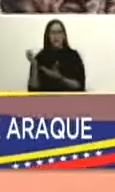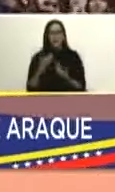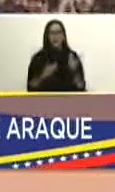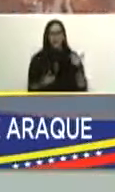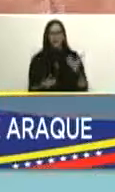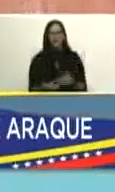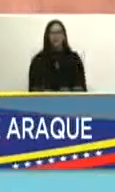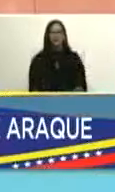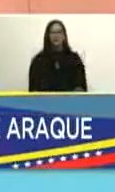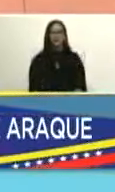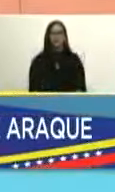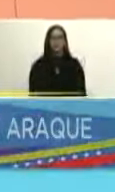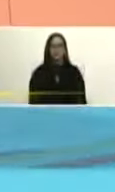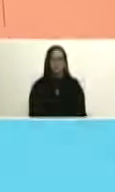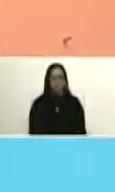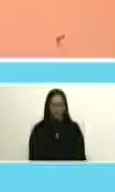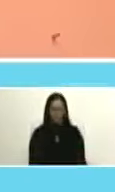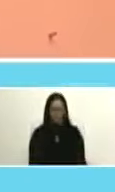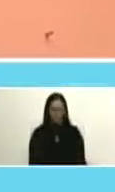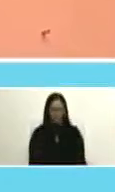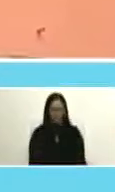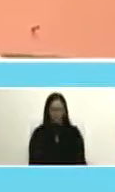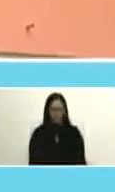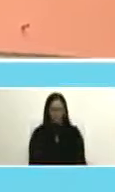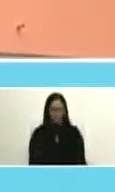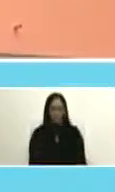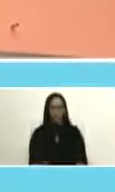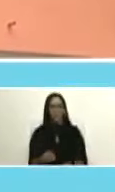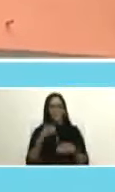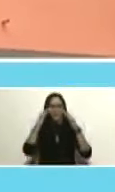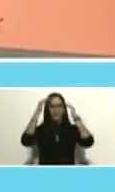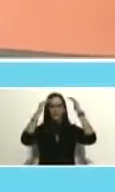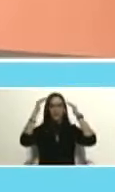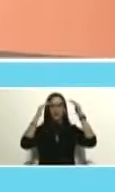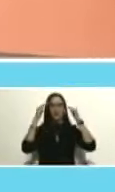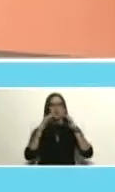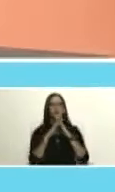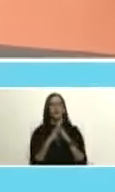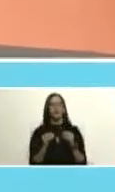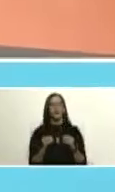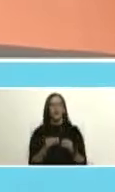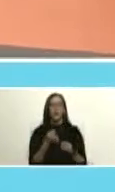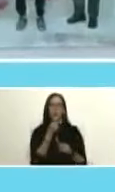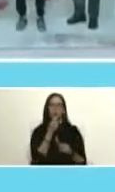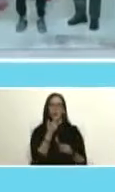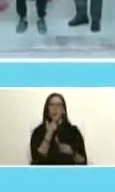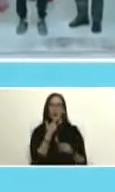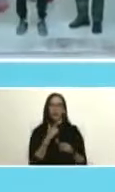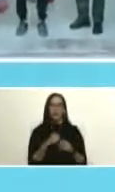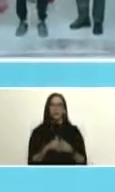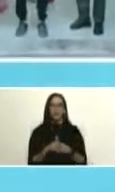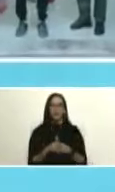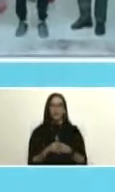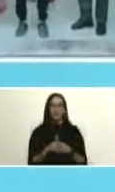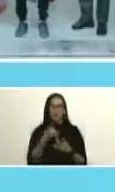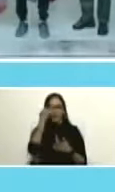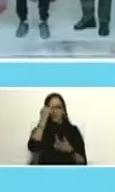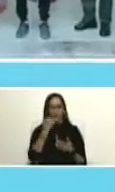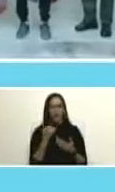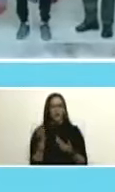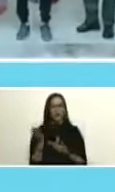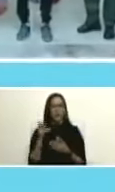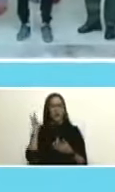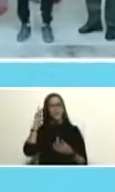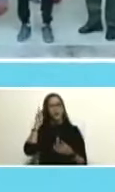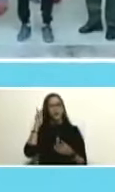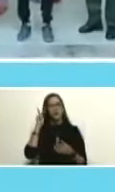presidente. Bueno, mis saludos a todos. Muy bonito las imágenes. La